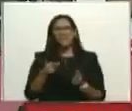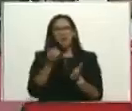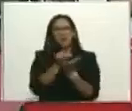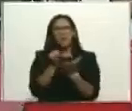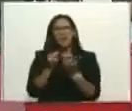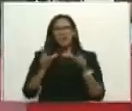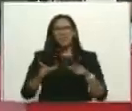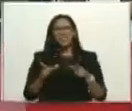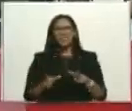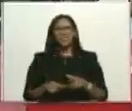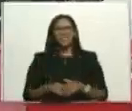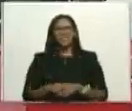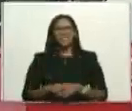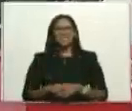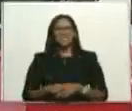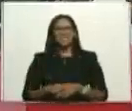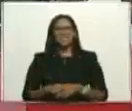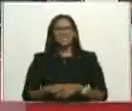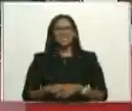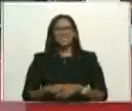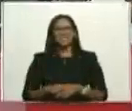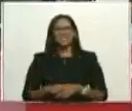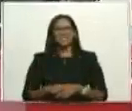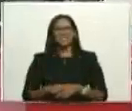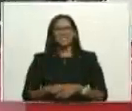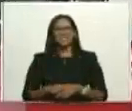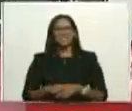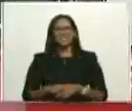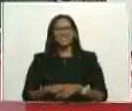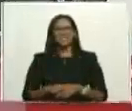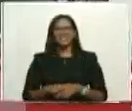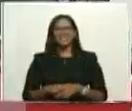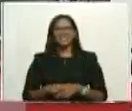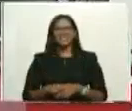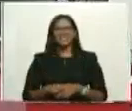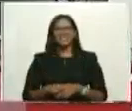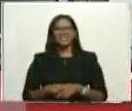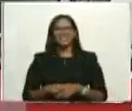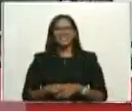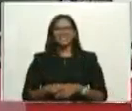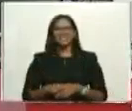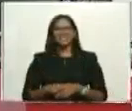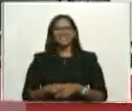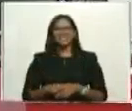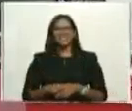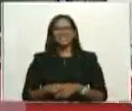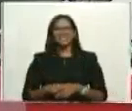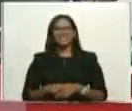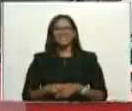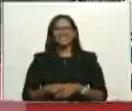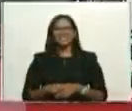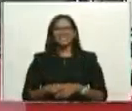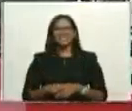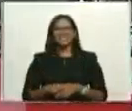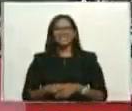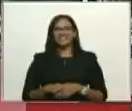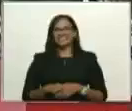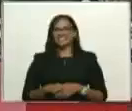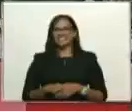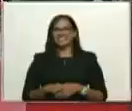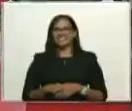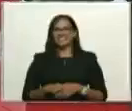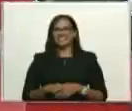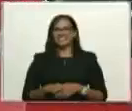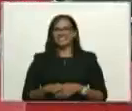pues. Ah, la sacamos por aquí, pon el plato ahí. Ya va, pues.